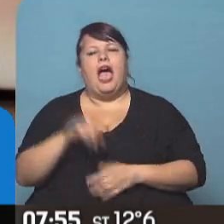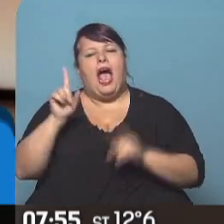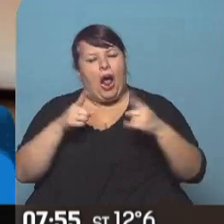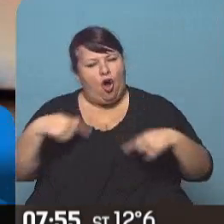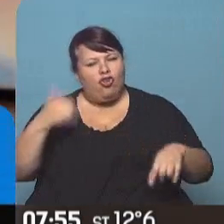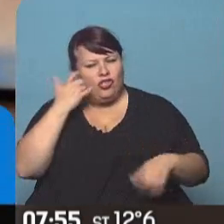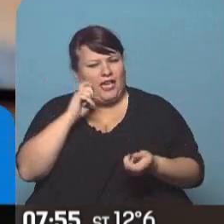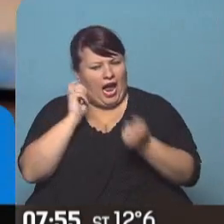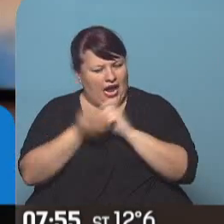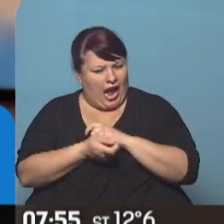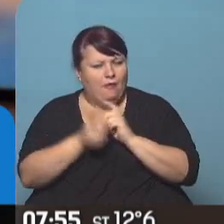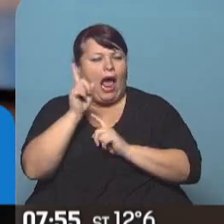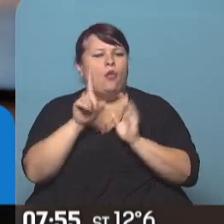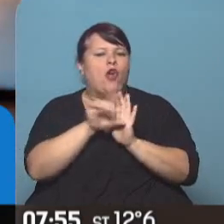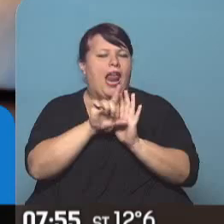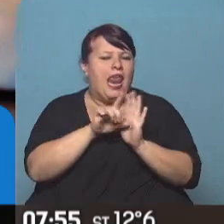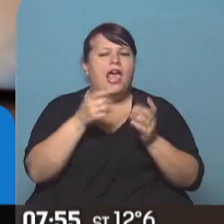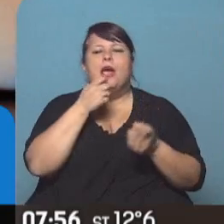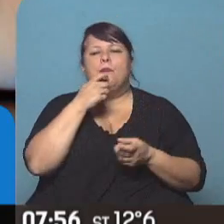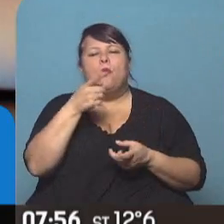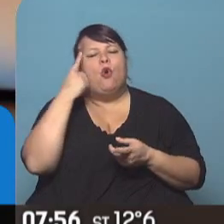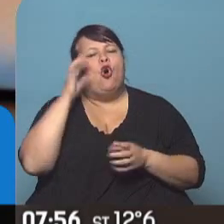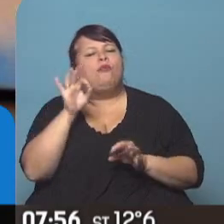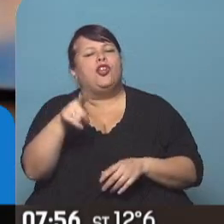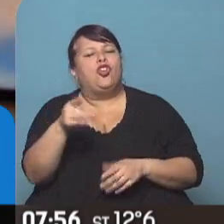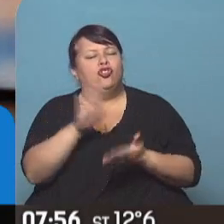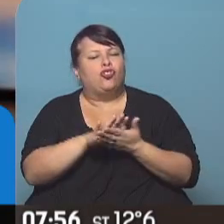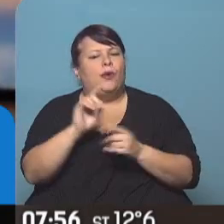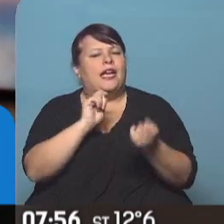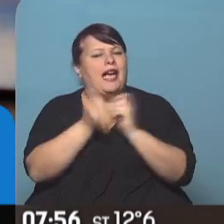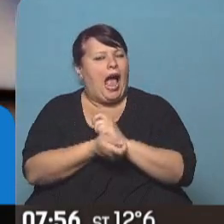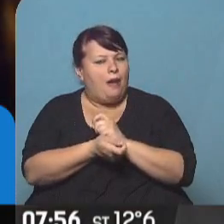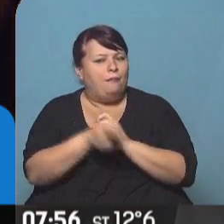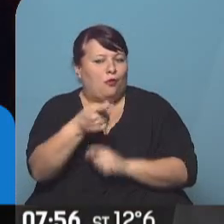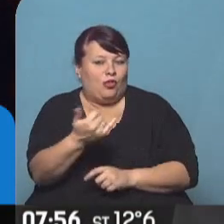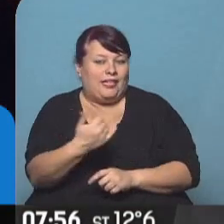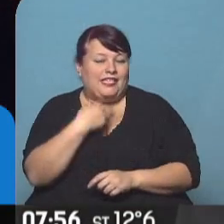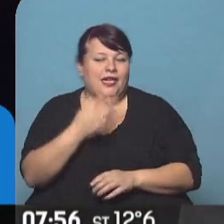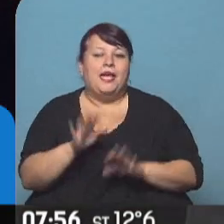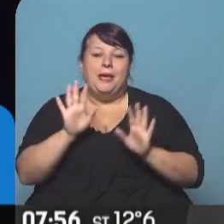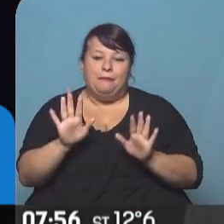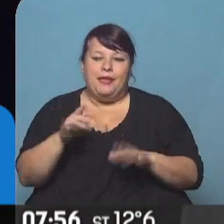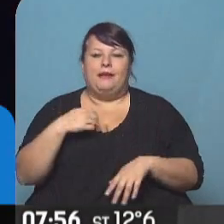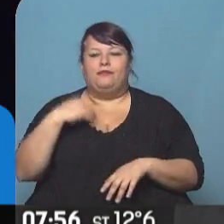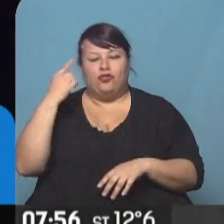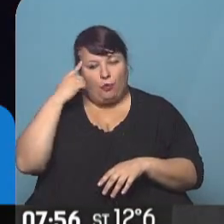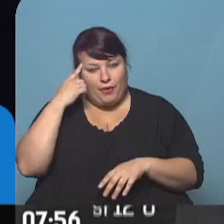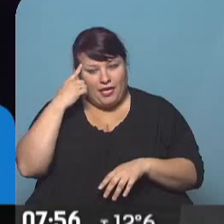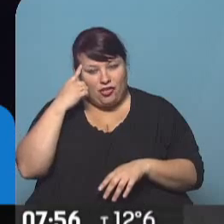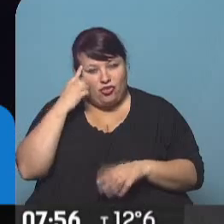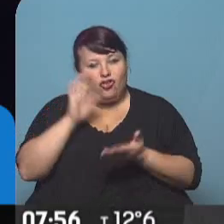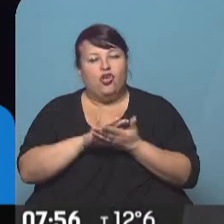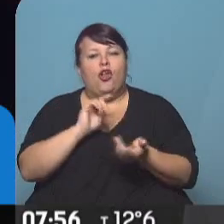cosas han cambiado algunas reglas como ves voces de este cambio como mamá mirada creo que de los